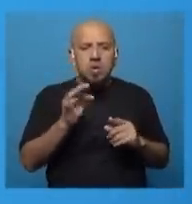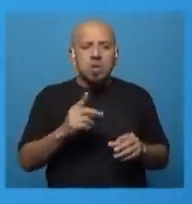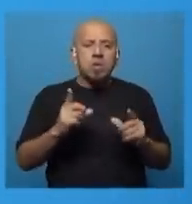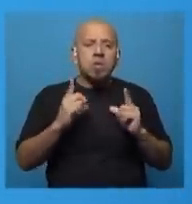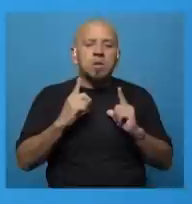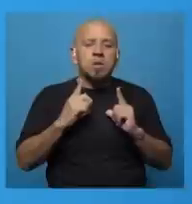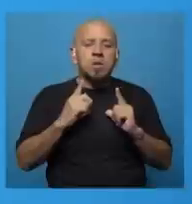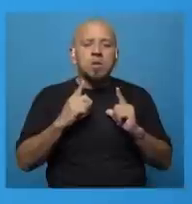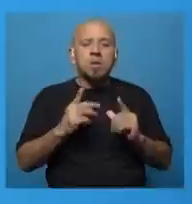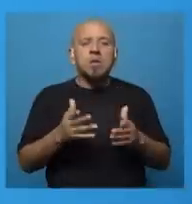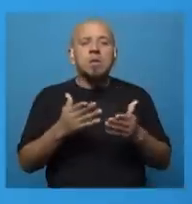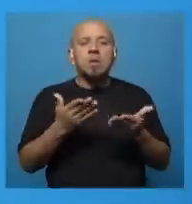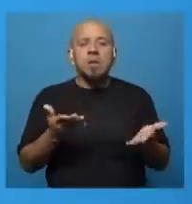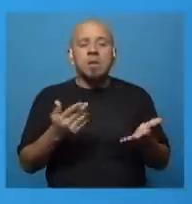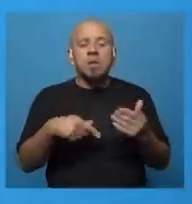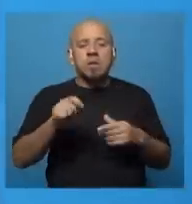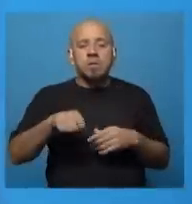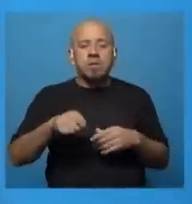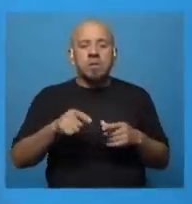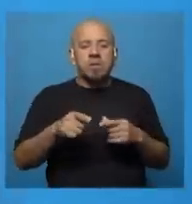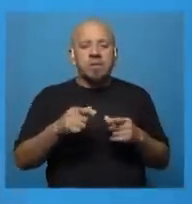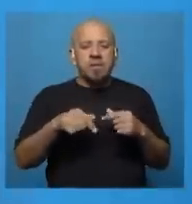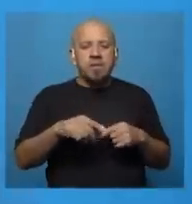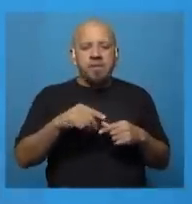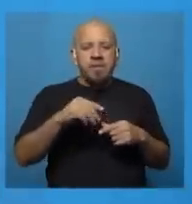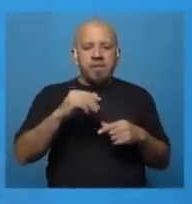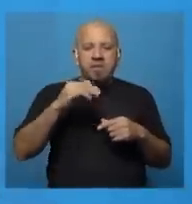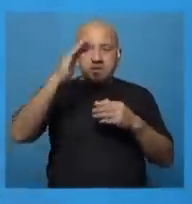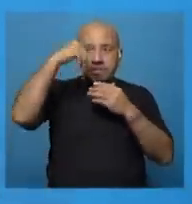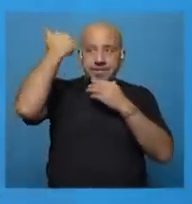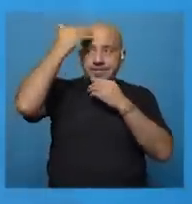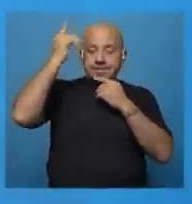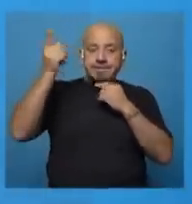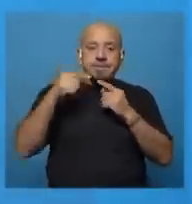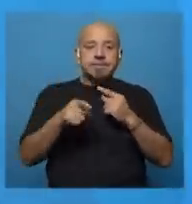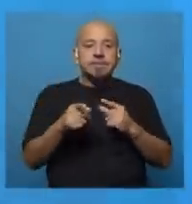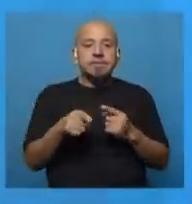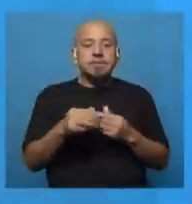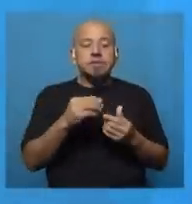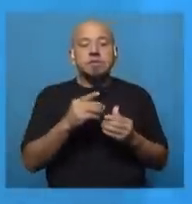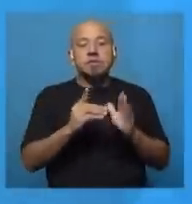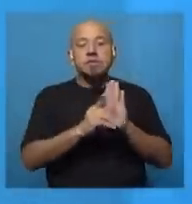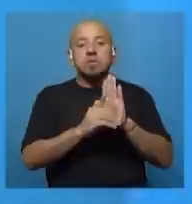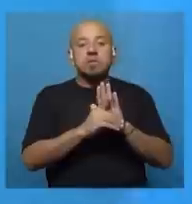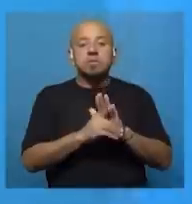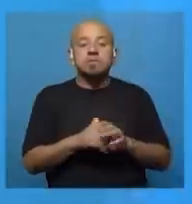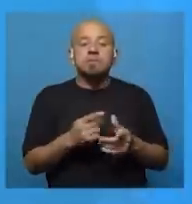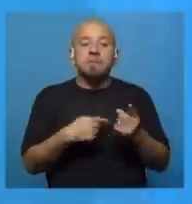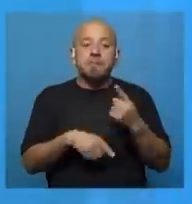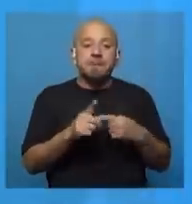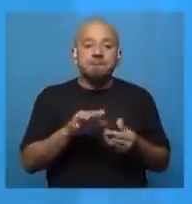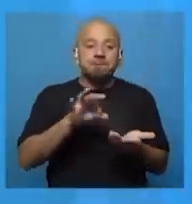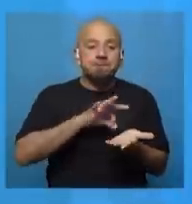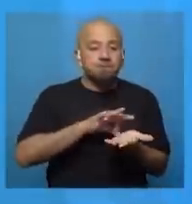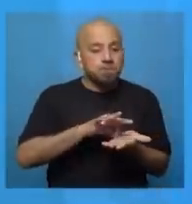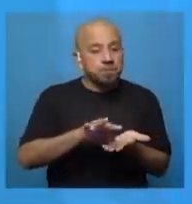esperar a ver la resultancias judiciales en emiratos antes de emitir El el documento o sea los